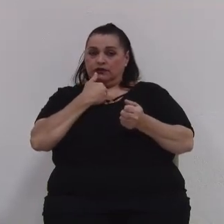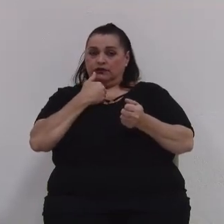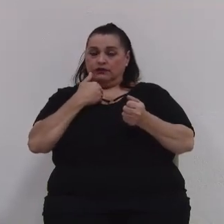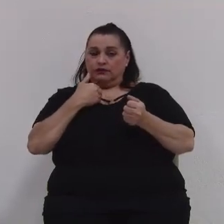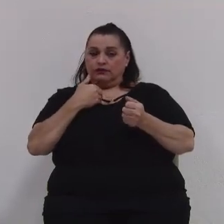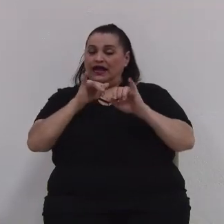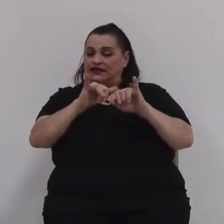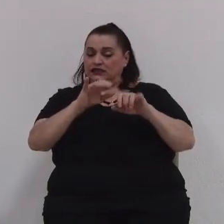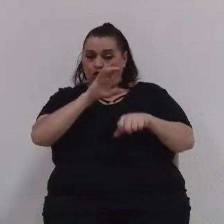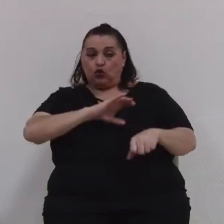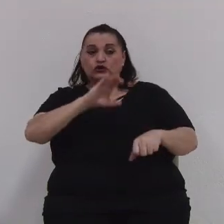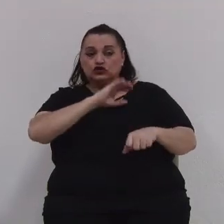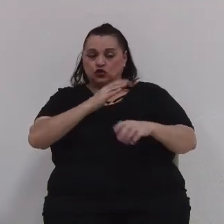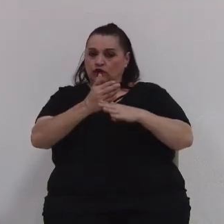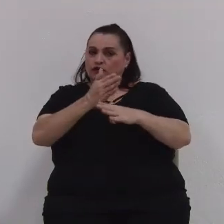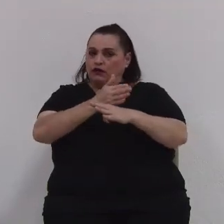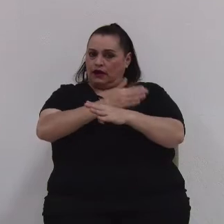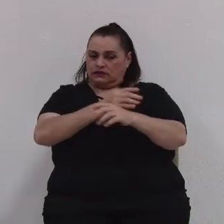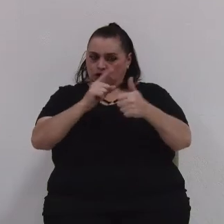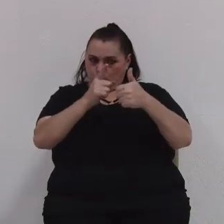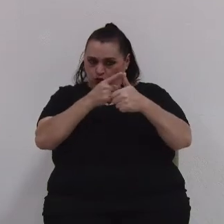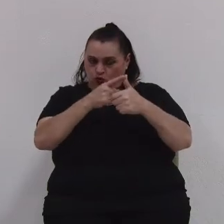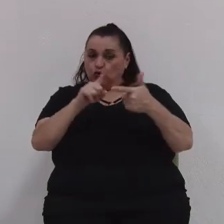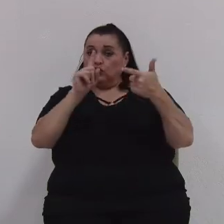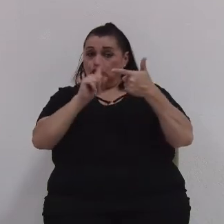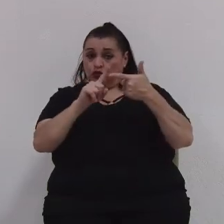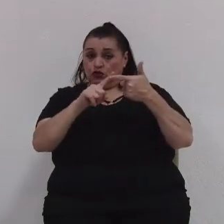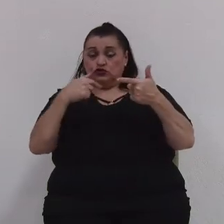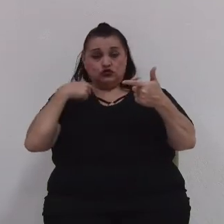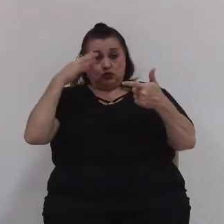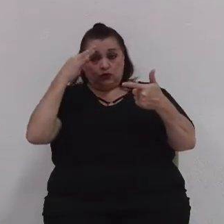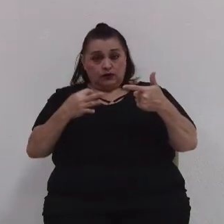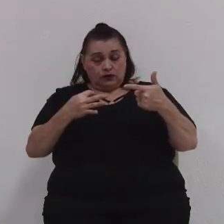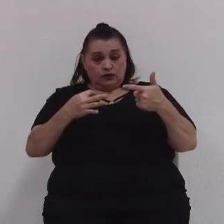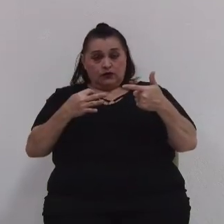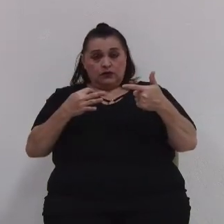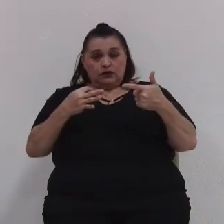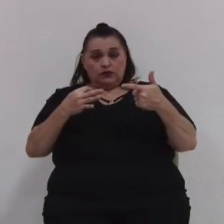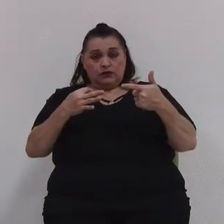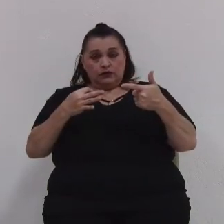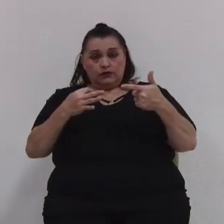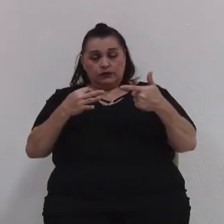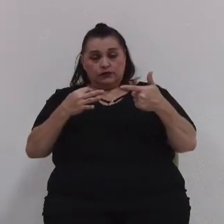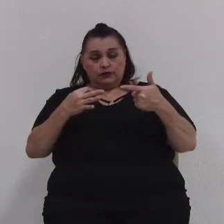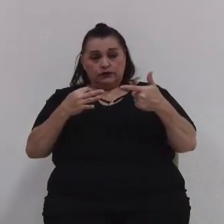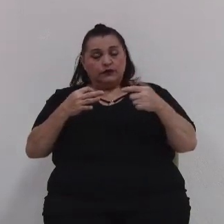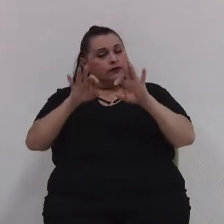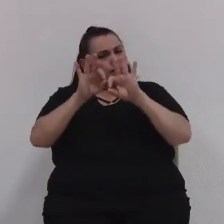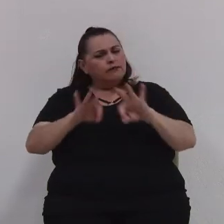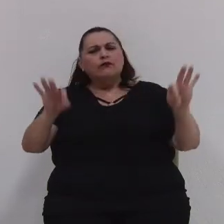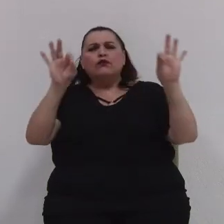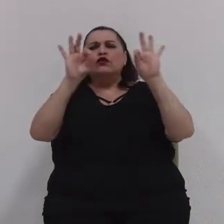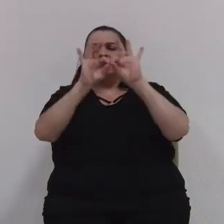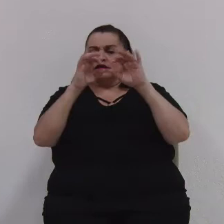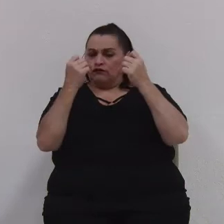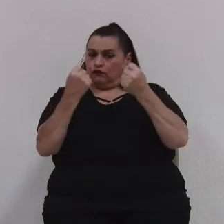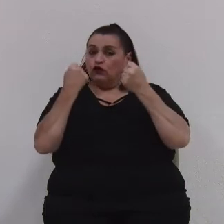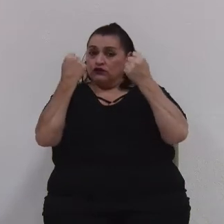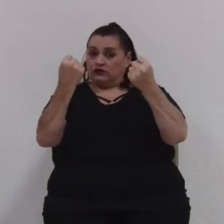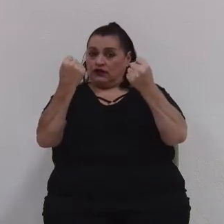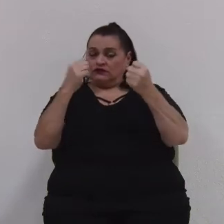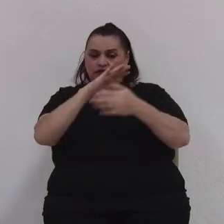es una condición que el país avanzó, uno. Dos, a mí me parece que es muy importante fortalecer todo lo que